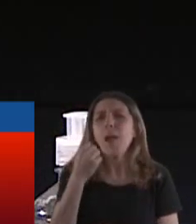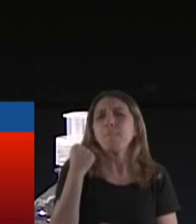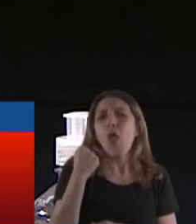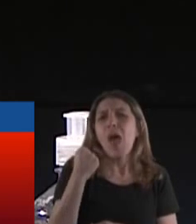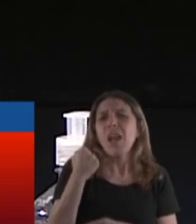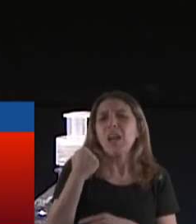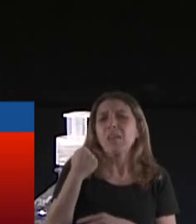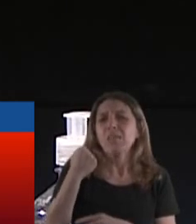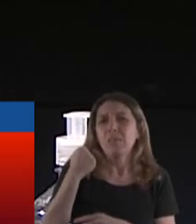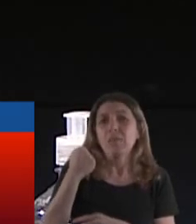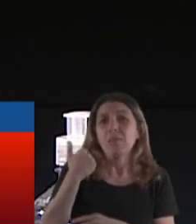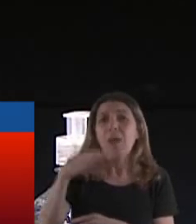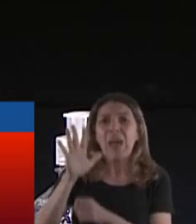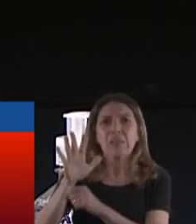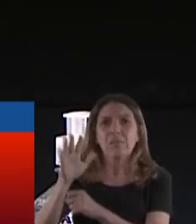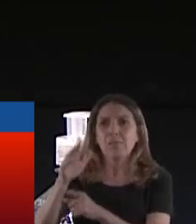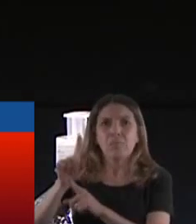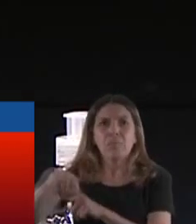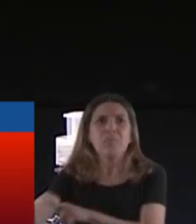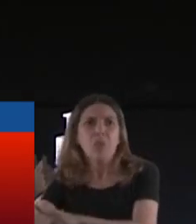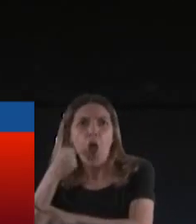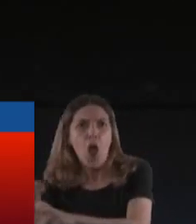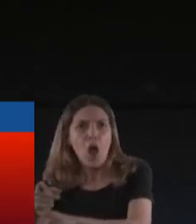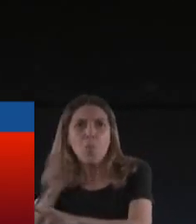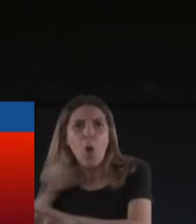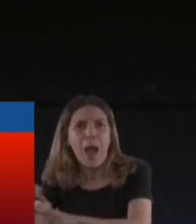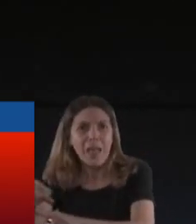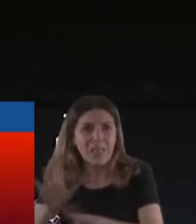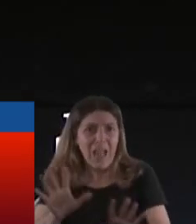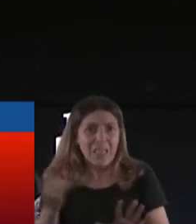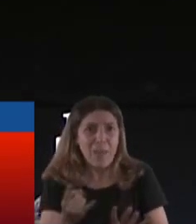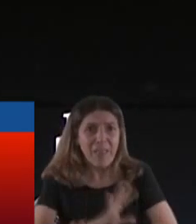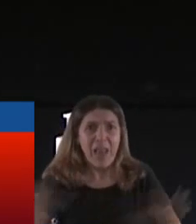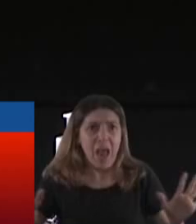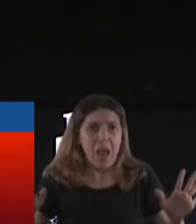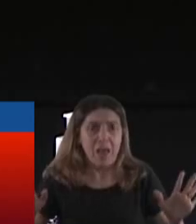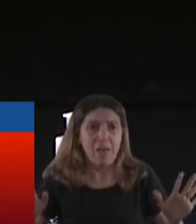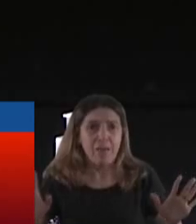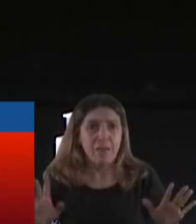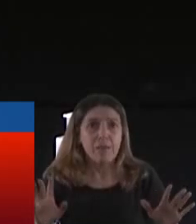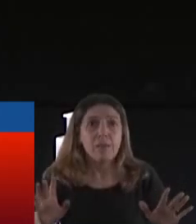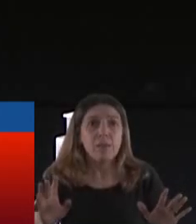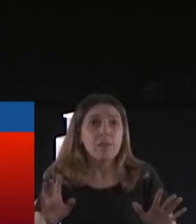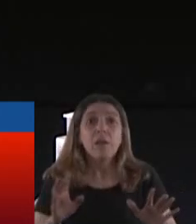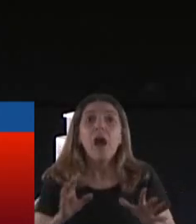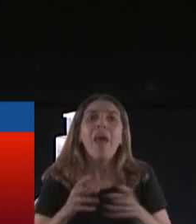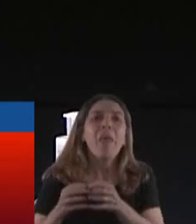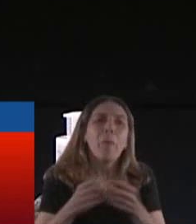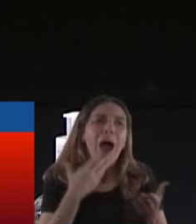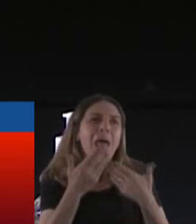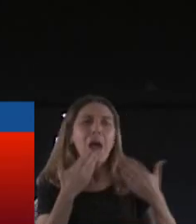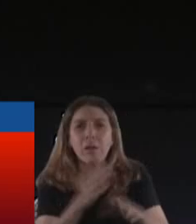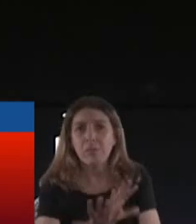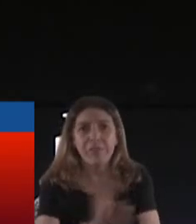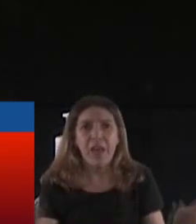sobre otros. Y eso es mentira. Punto. No lo discutamos más.